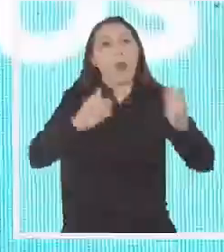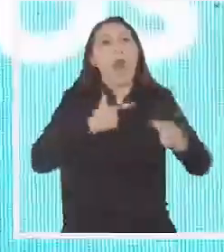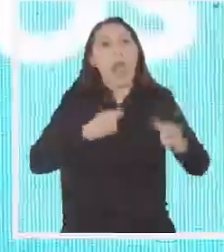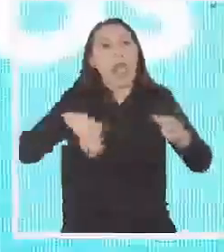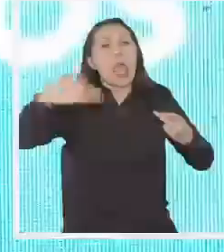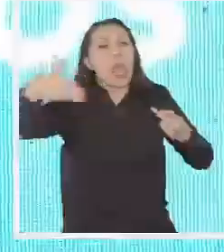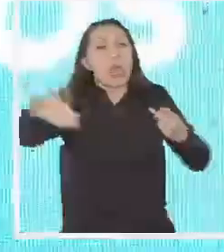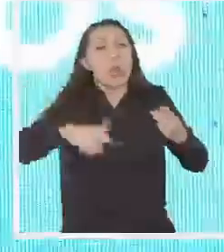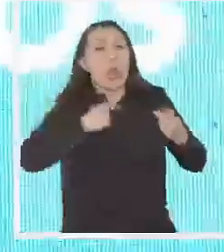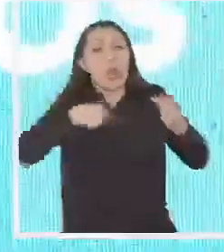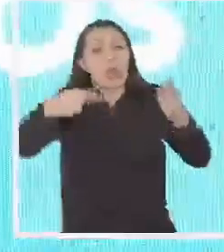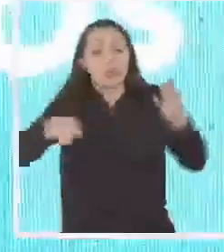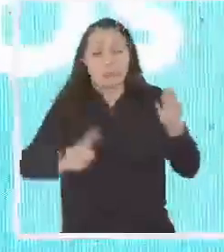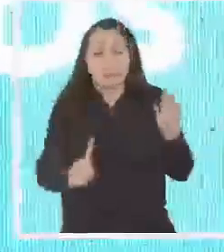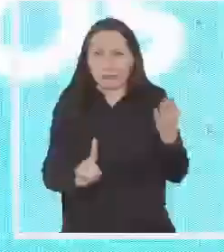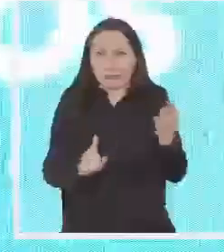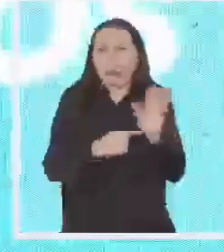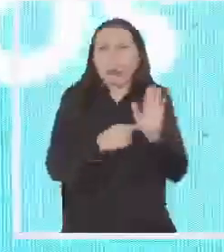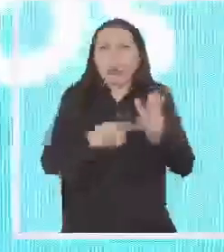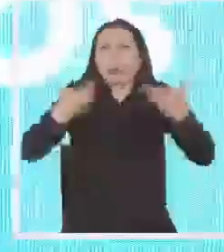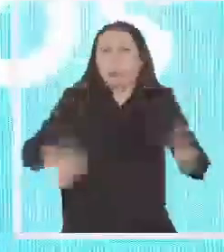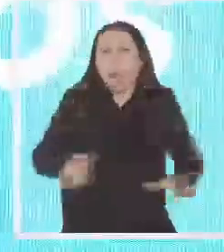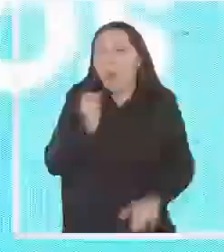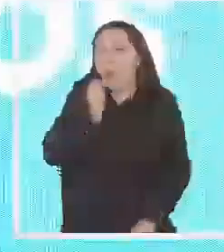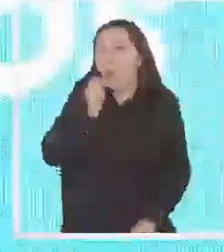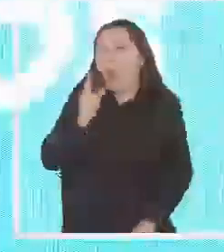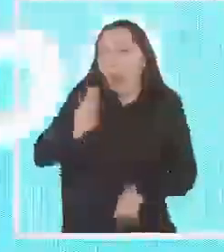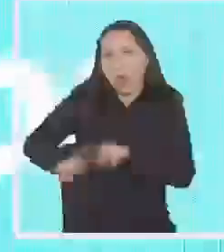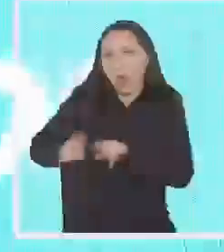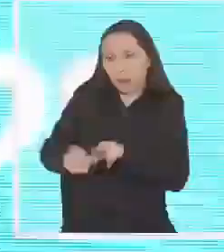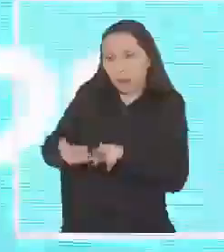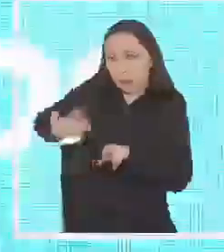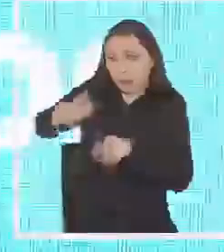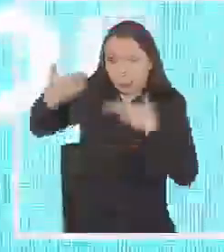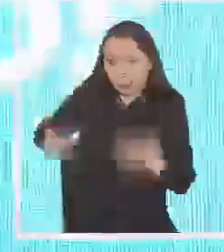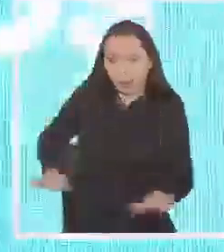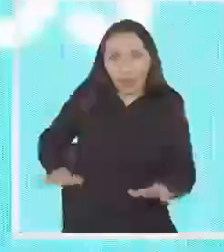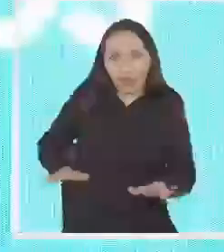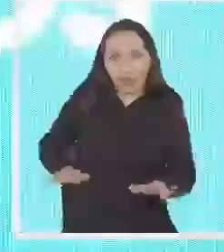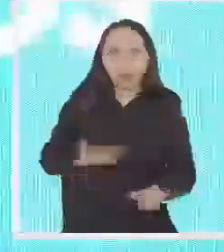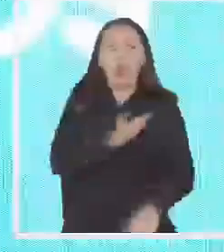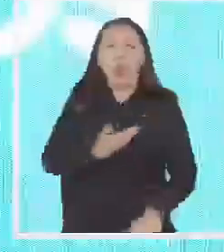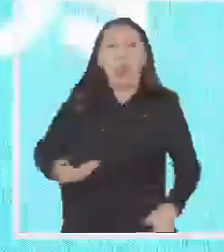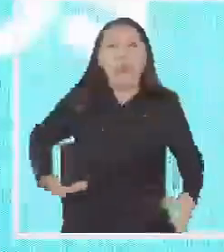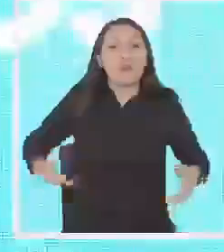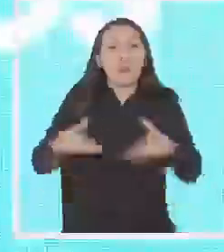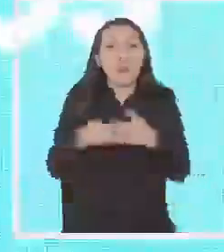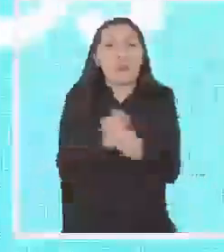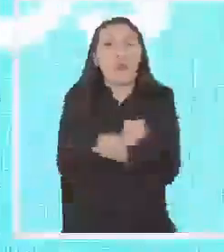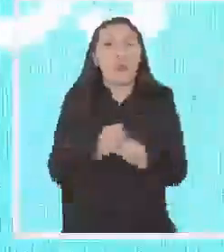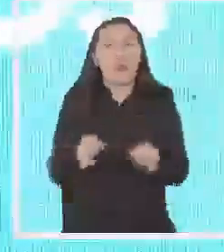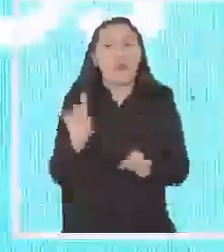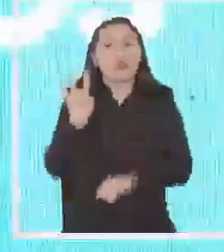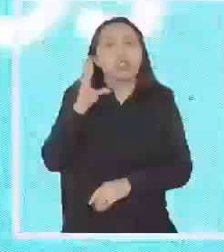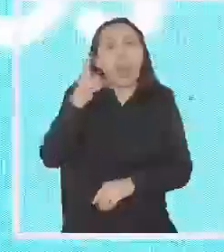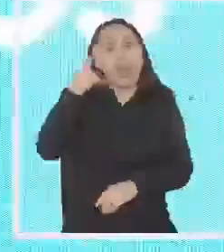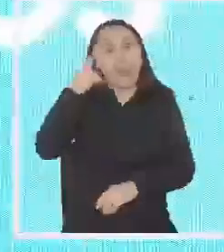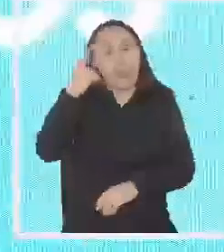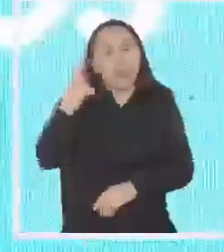queremos hacer, sino también tenemos que demostrar lo que hemos hecho. El gobierno no se puede sustentar